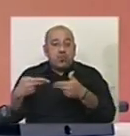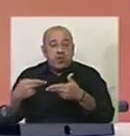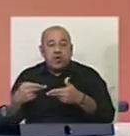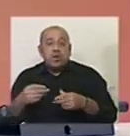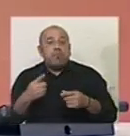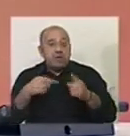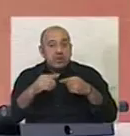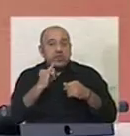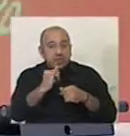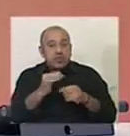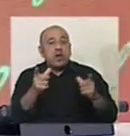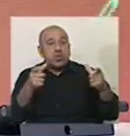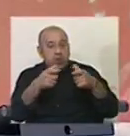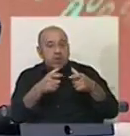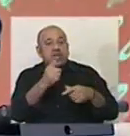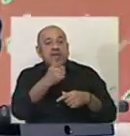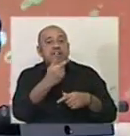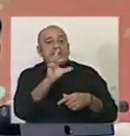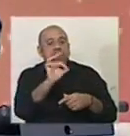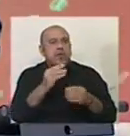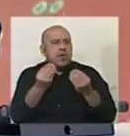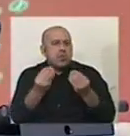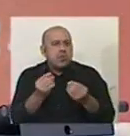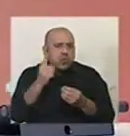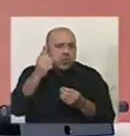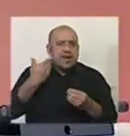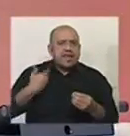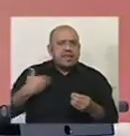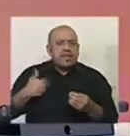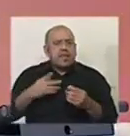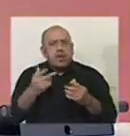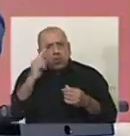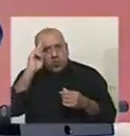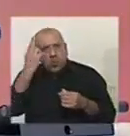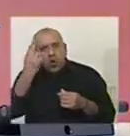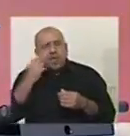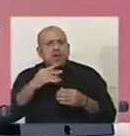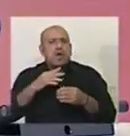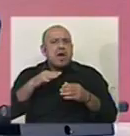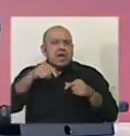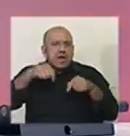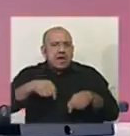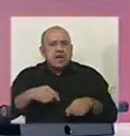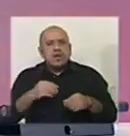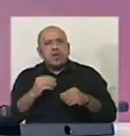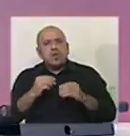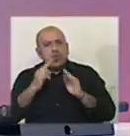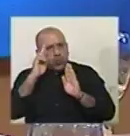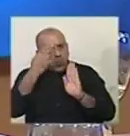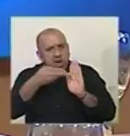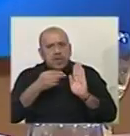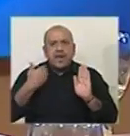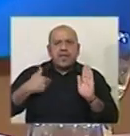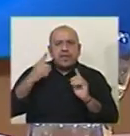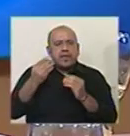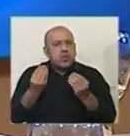líderes del mundo en Buenos Aires. ¿Cómo quedó Argentina? ¿Cómo quedó Uruguay? ¿Cómo quedó el Río de la Plata después de este G20, Álvaro? Y a